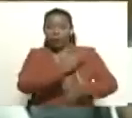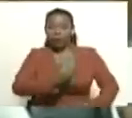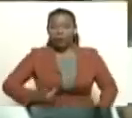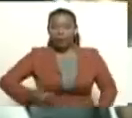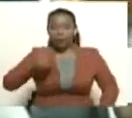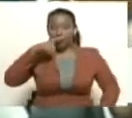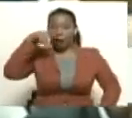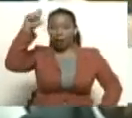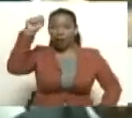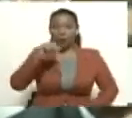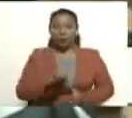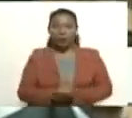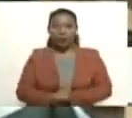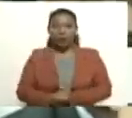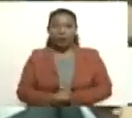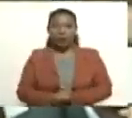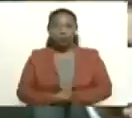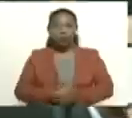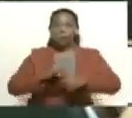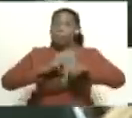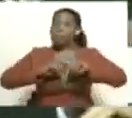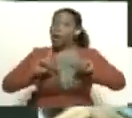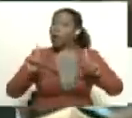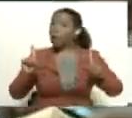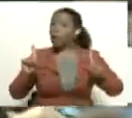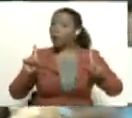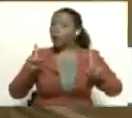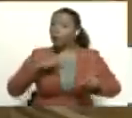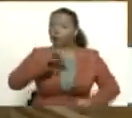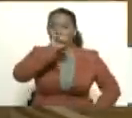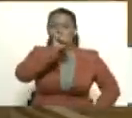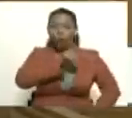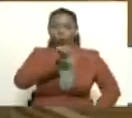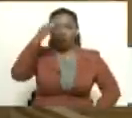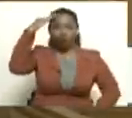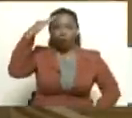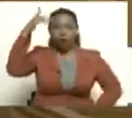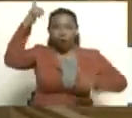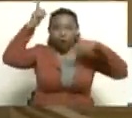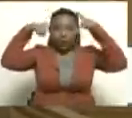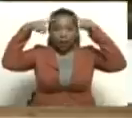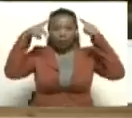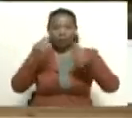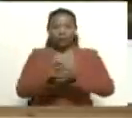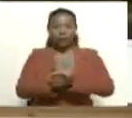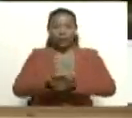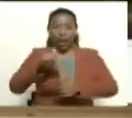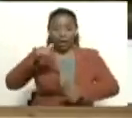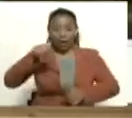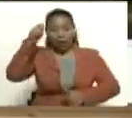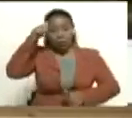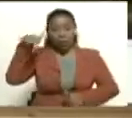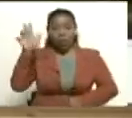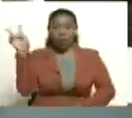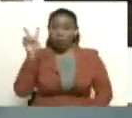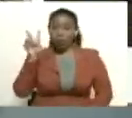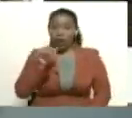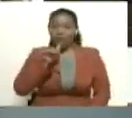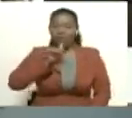Nicolás Maduro, pero además nuestro amado comandante Chávez, este pueblo ha